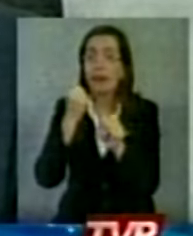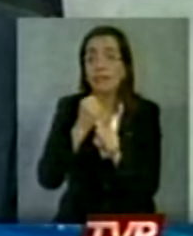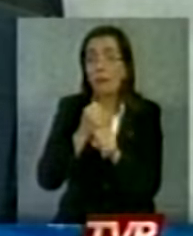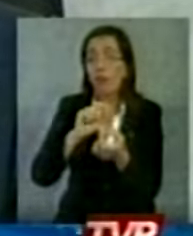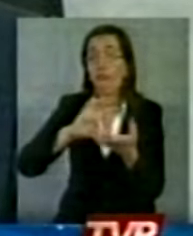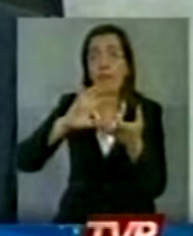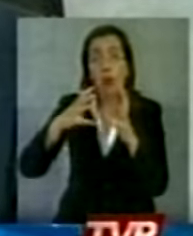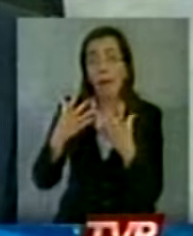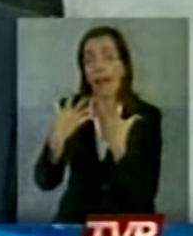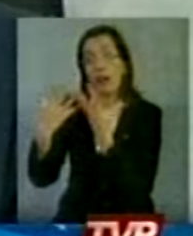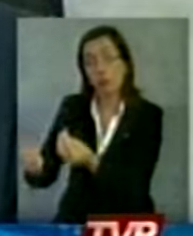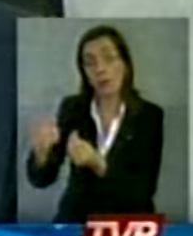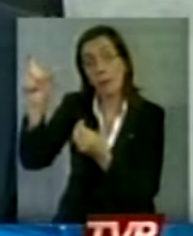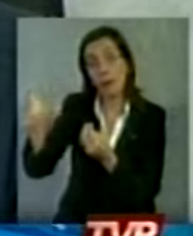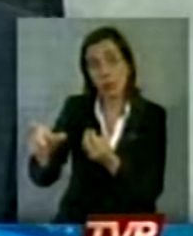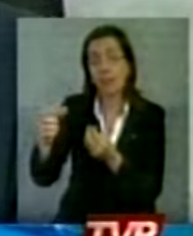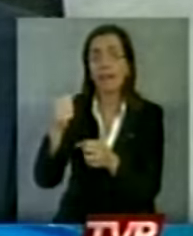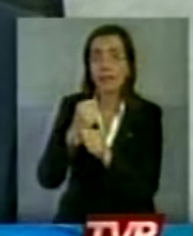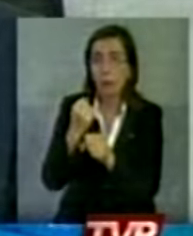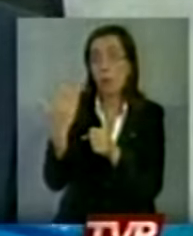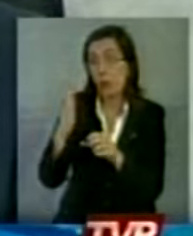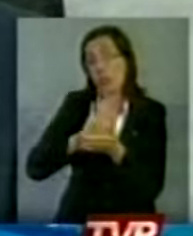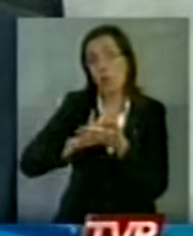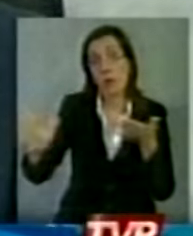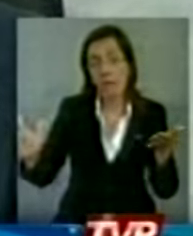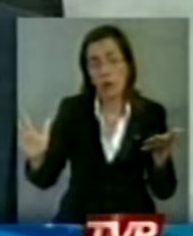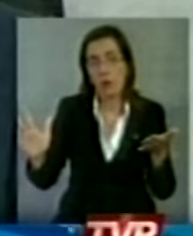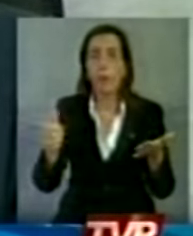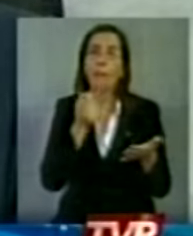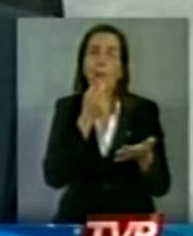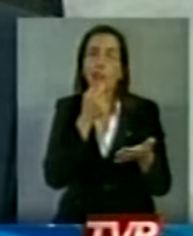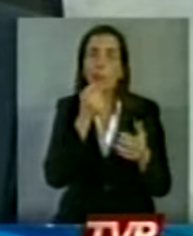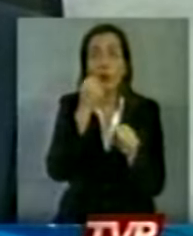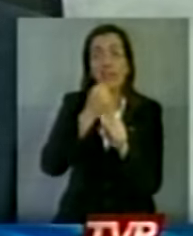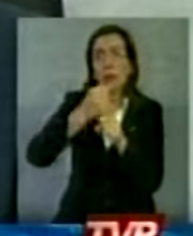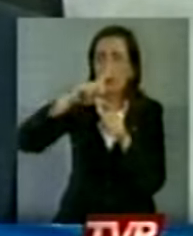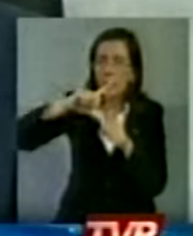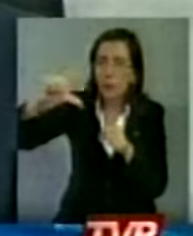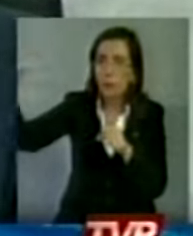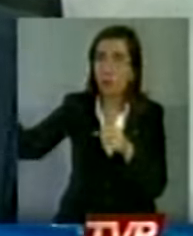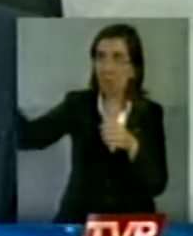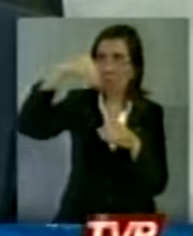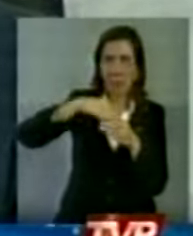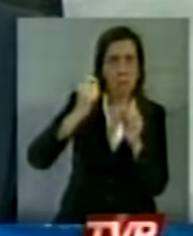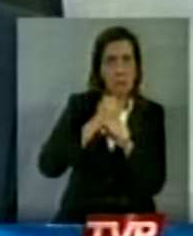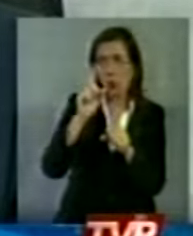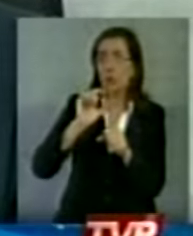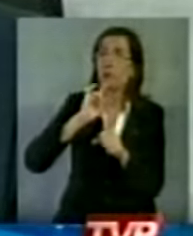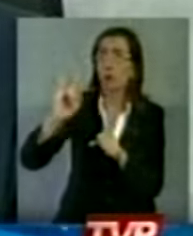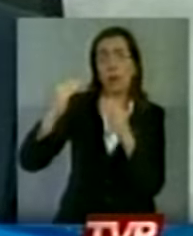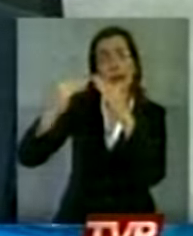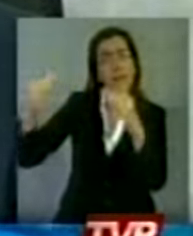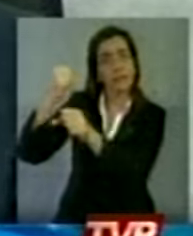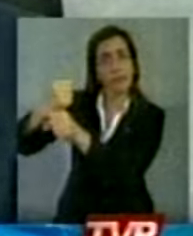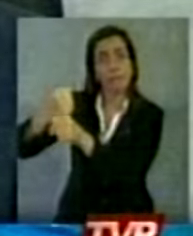que posibilitan que nuevas actividades se puedan realizar, como el trabajo a distancia o el trabajo en casa.